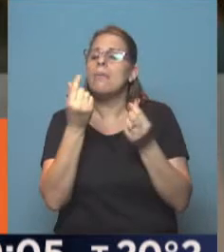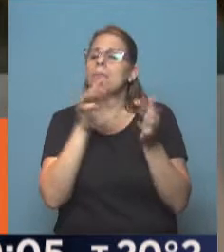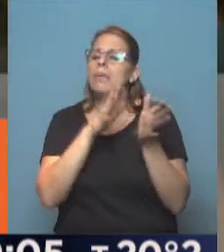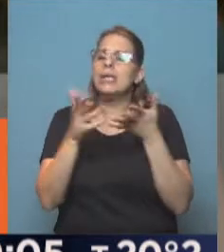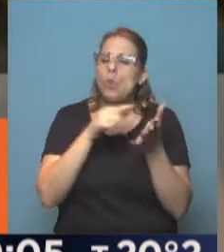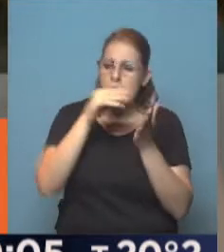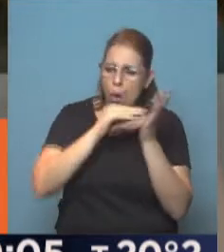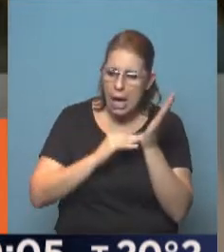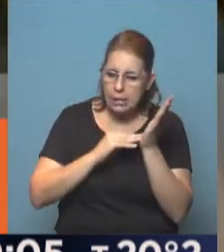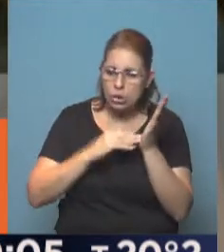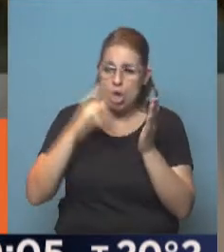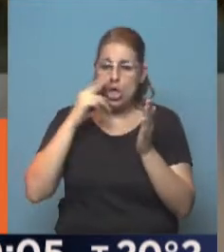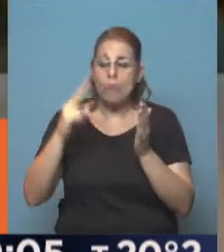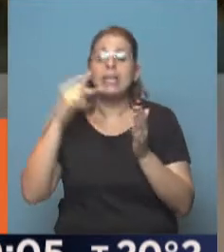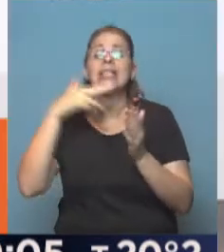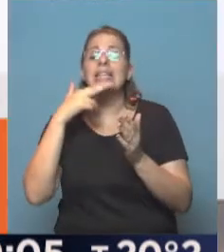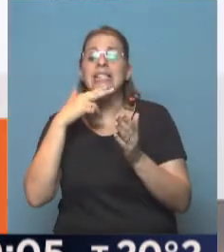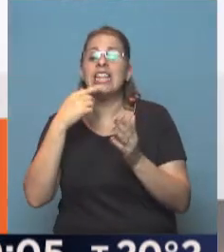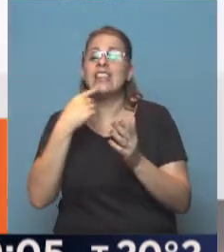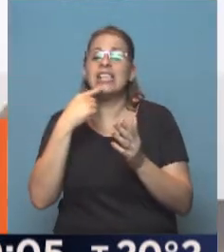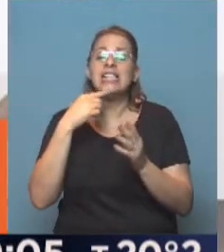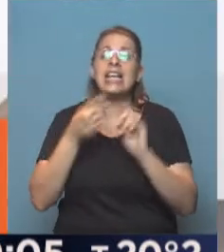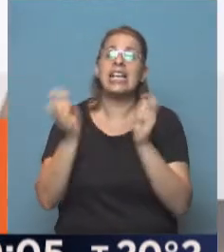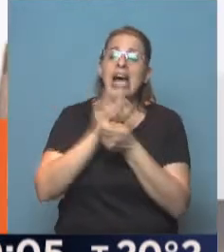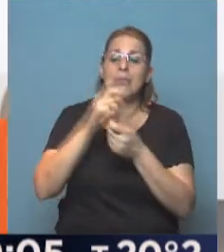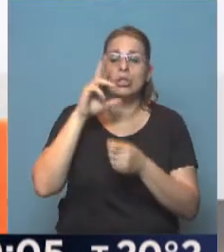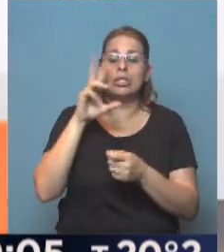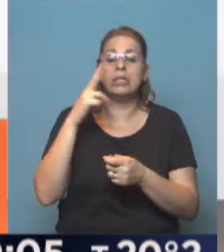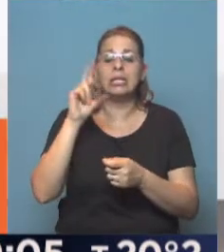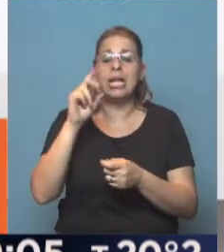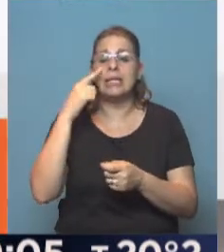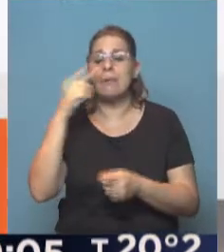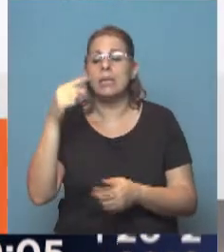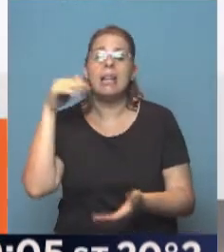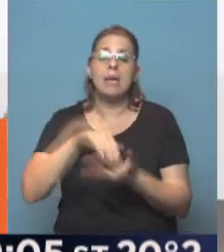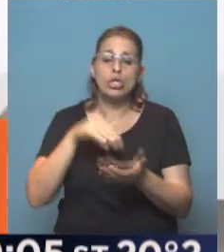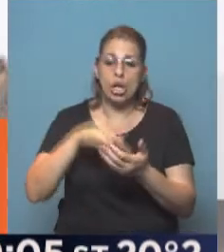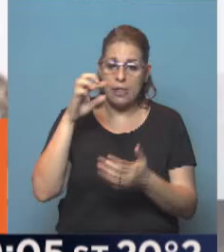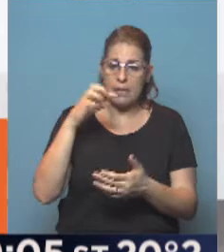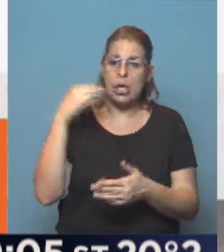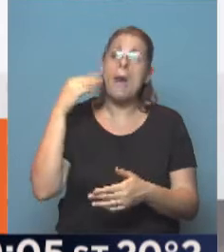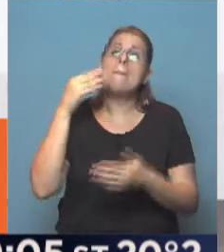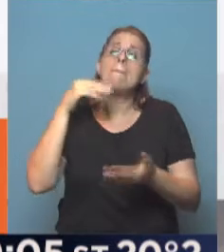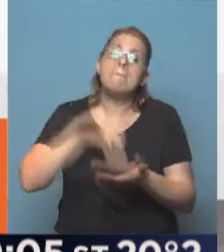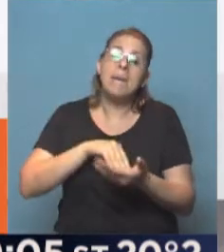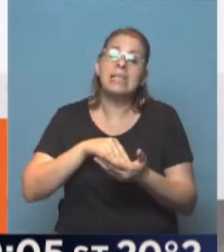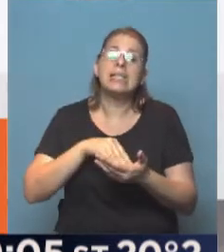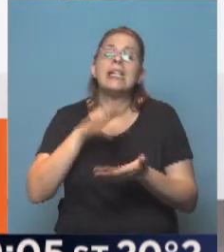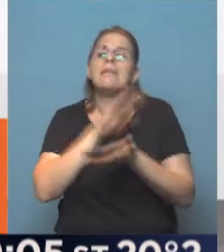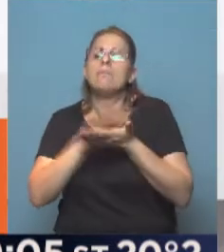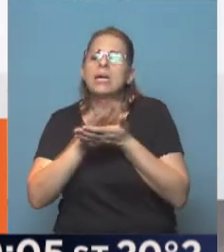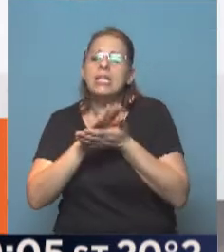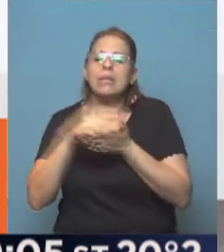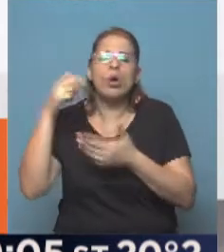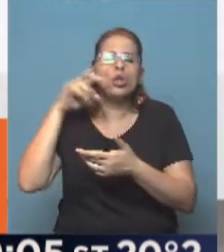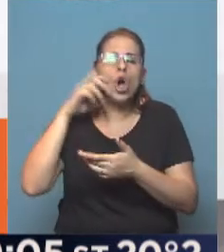que estimaba un costo fiscal de esta reforma de 30.000 millones de pesos, que se sumaba a la suba del mínimo no imponible que decretó el presidente Macri a principios